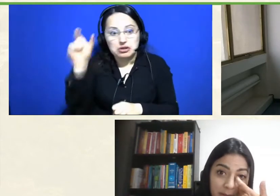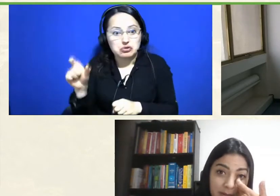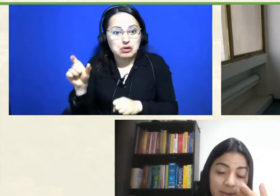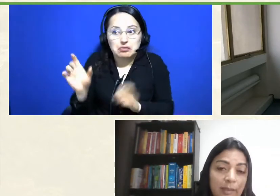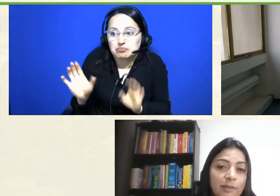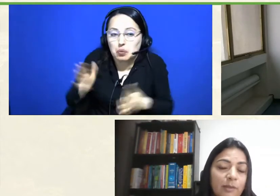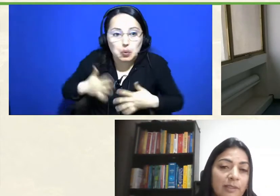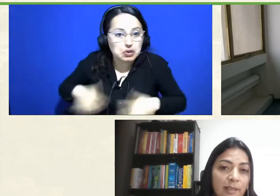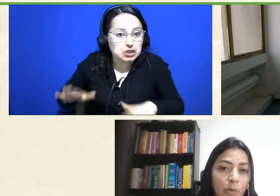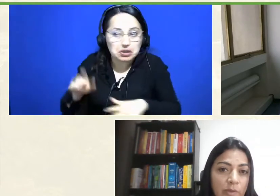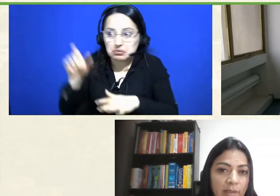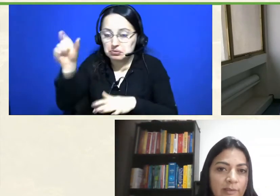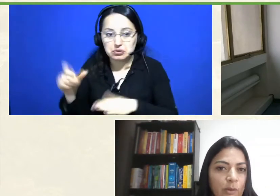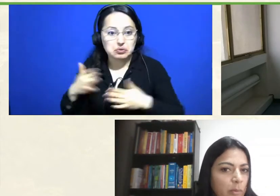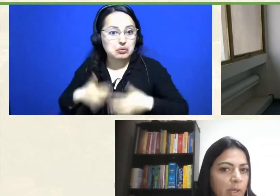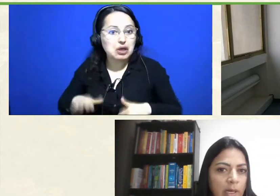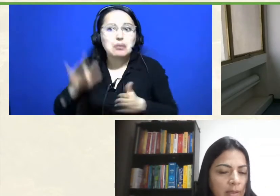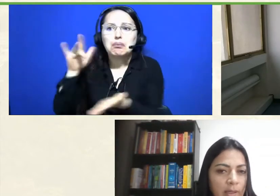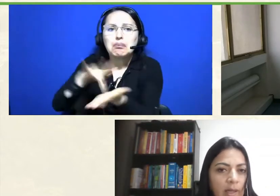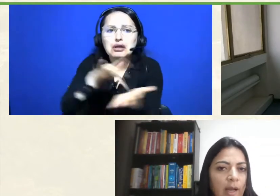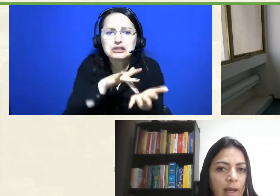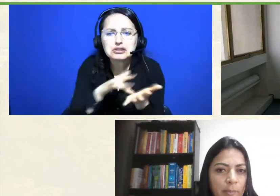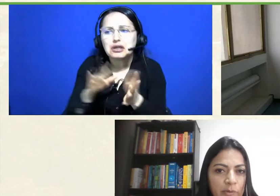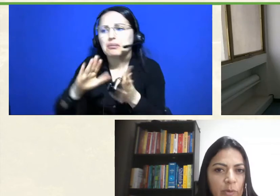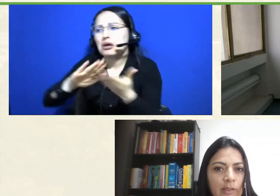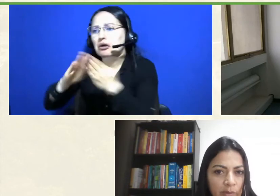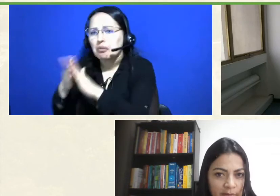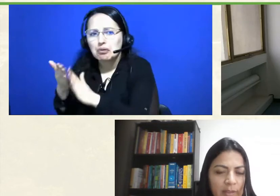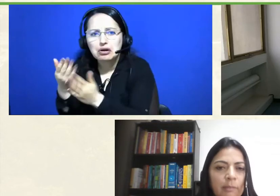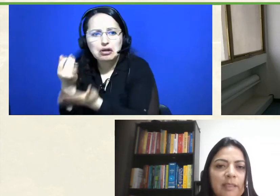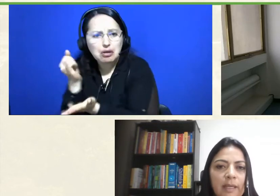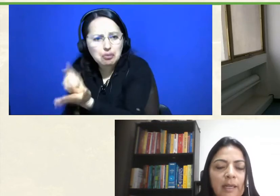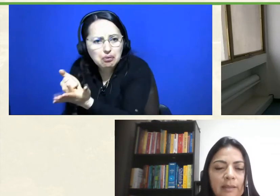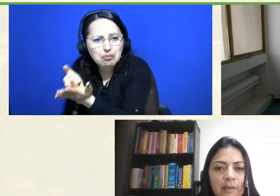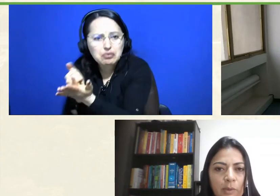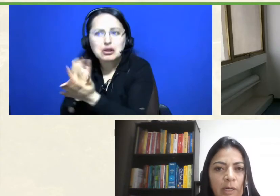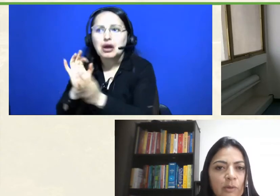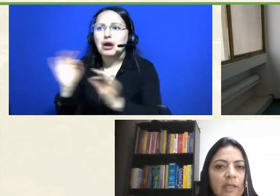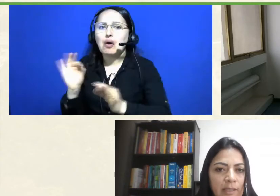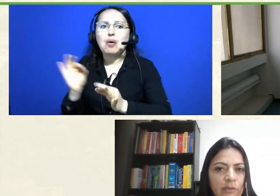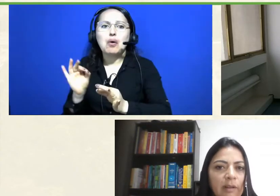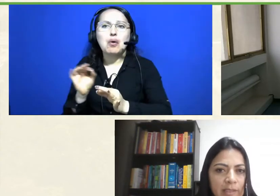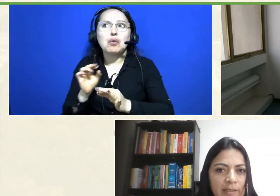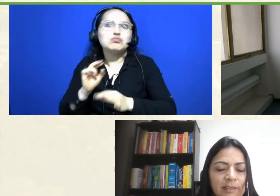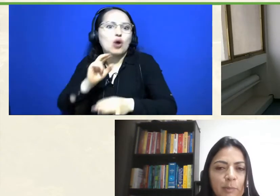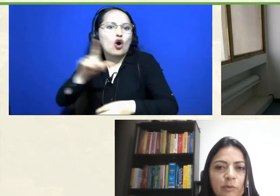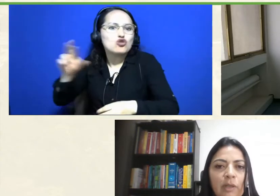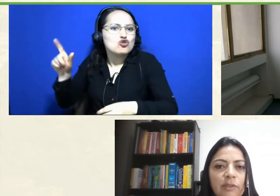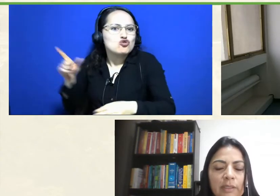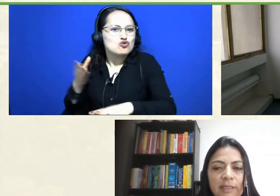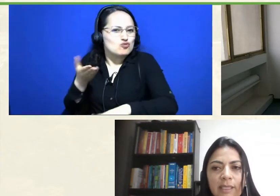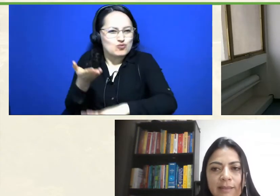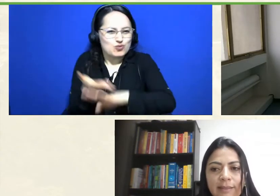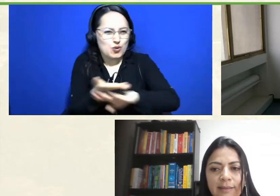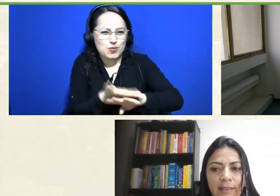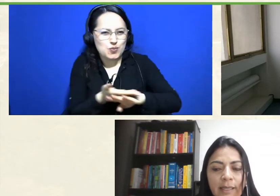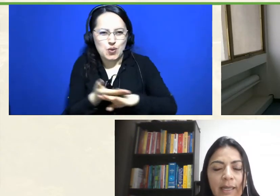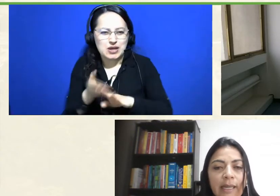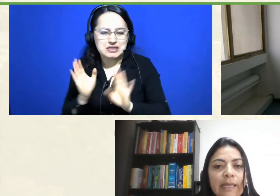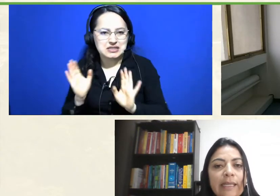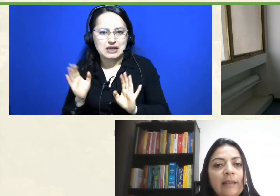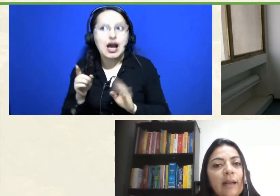tenido participación desde juntas de acción comunal a postulaciones que más adelante les voy a contar que nos hablen de esas postulaciones que ya